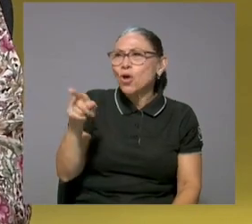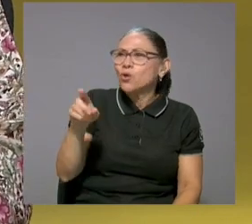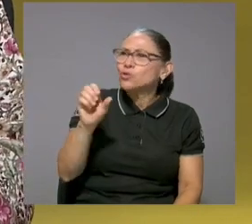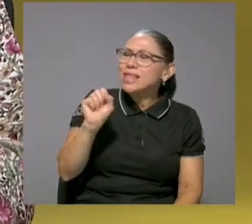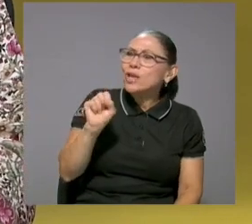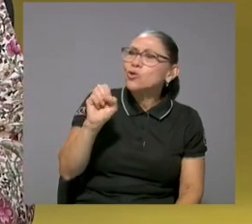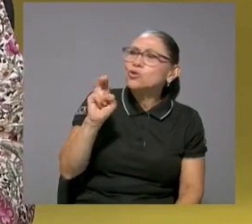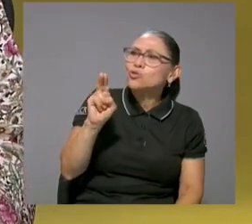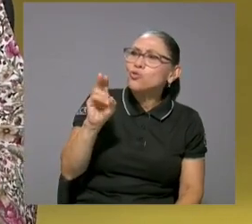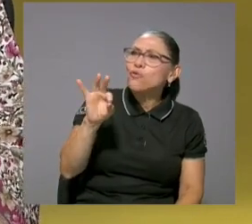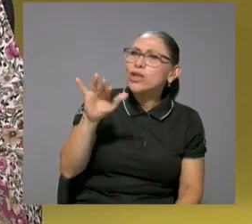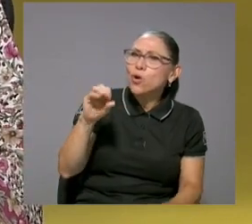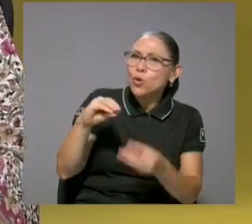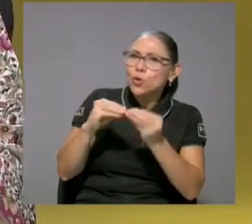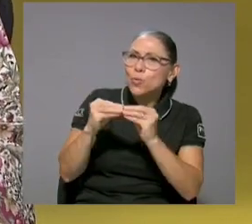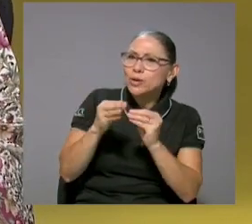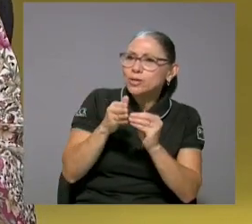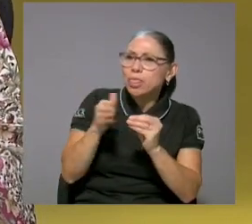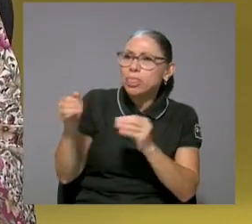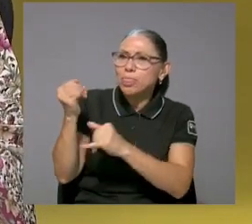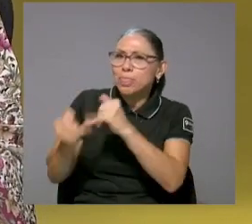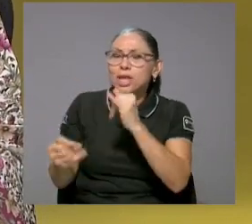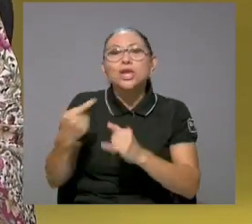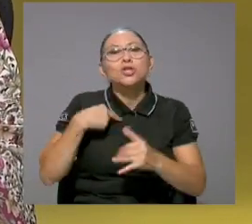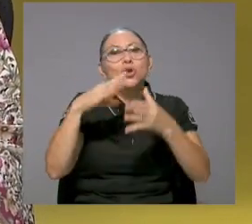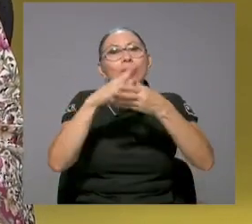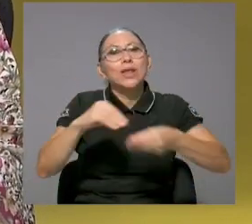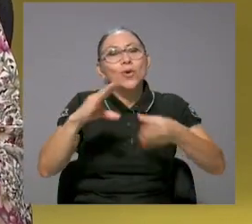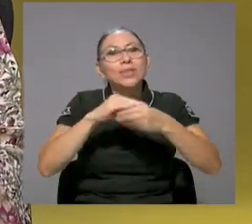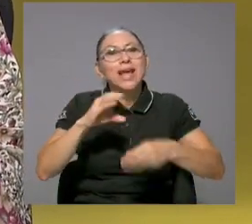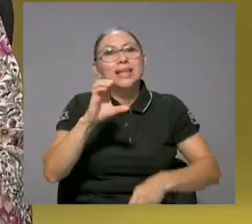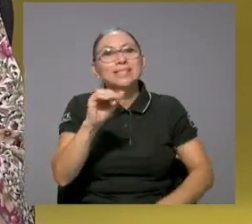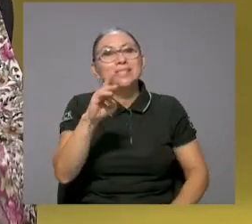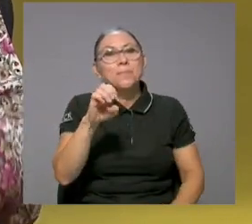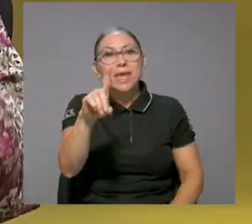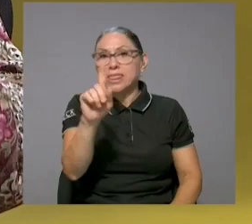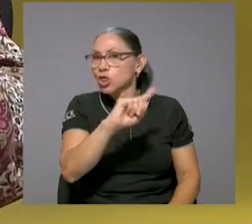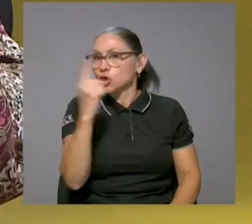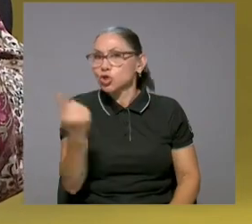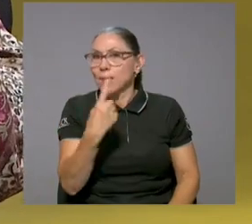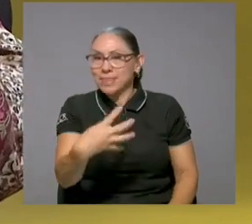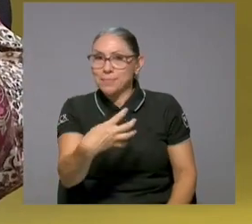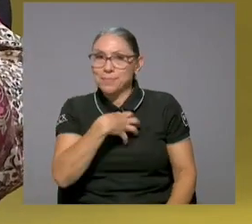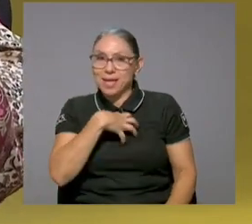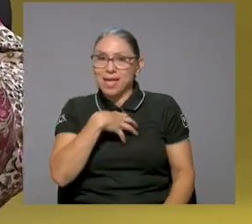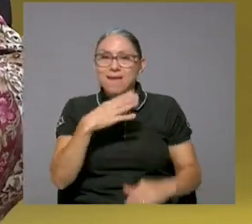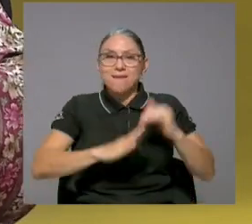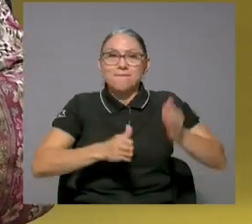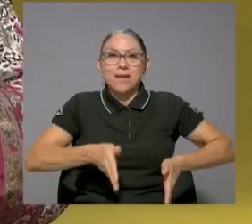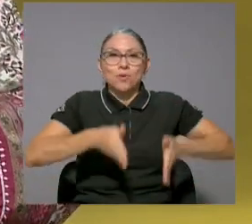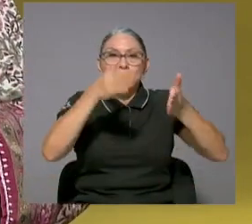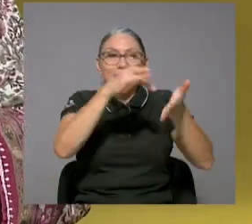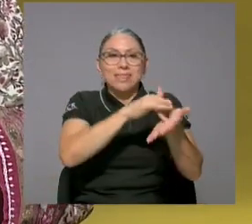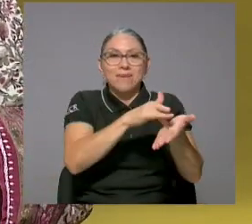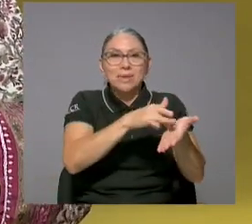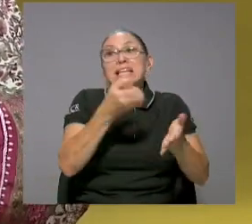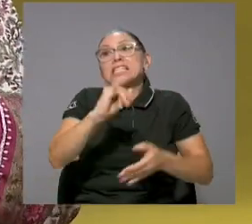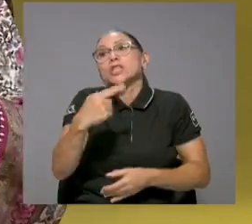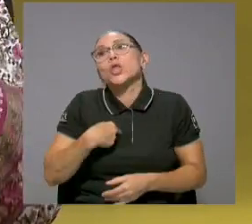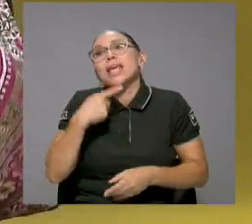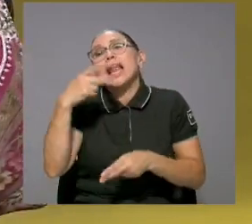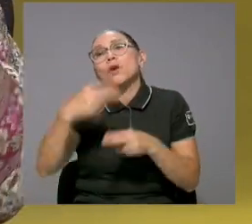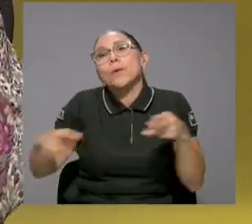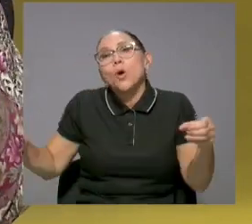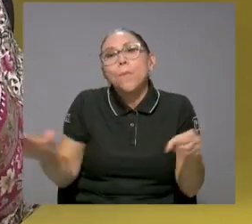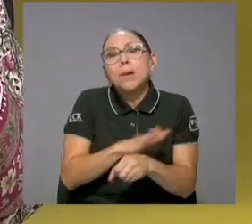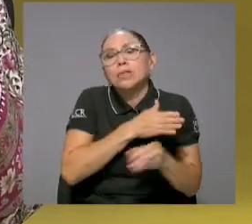dijo. Yo le quiero contar que el CIMED no solamente es de la Facultad de Farmacia, es que si yo dijera el nombre completo del CIMED, se nos hace larguísimo,